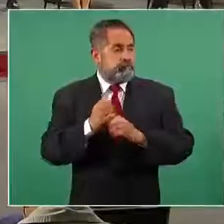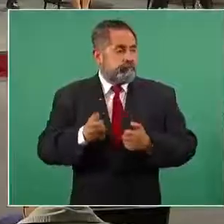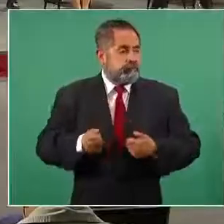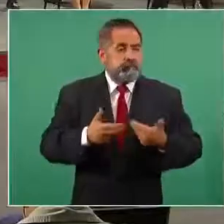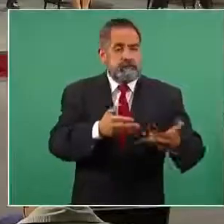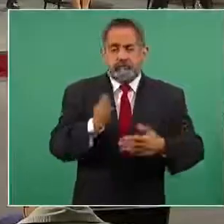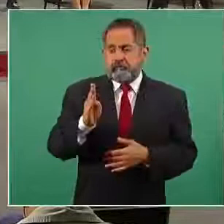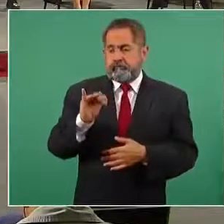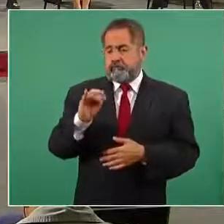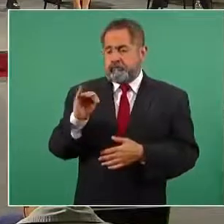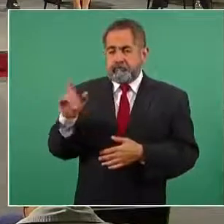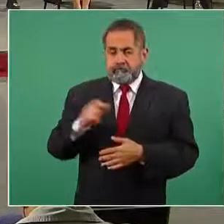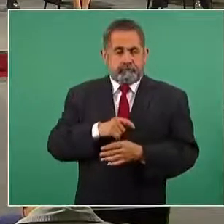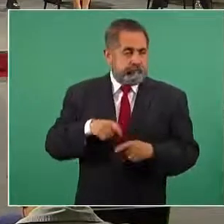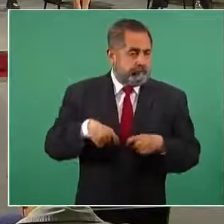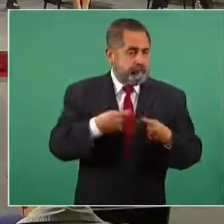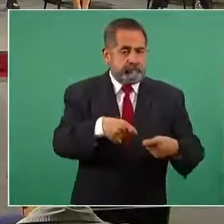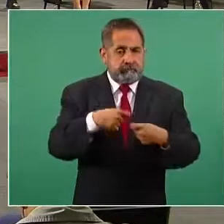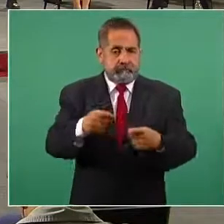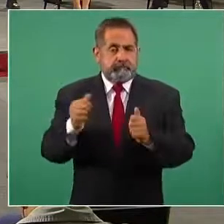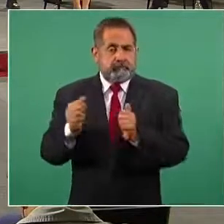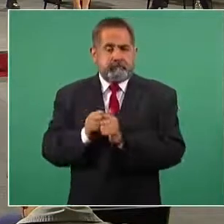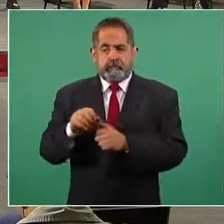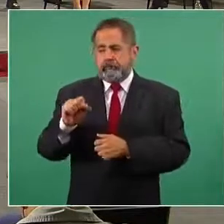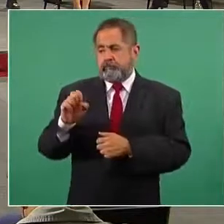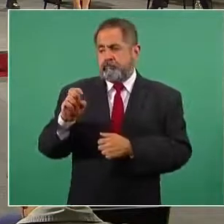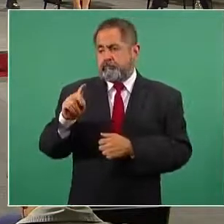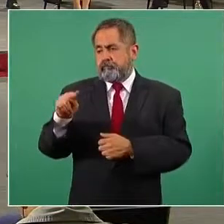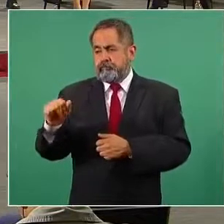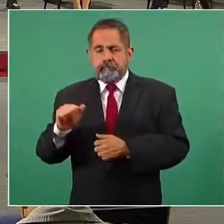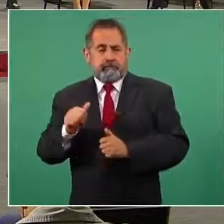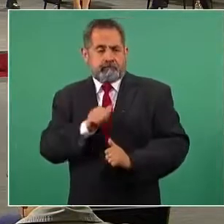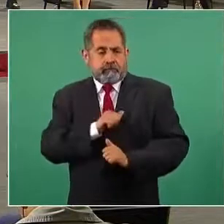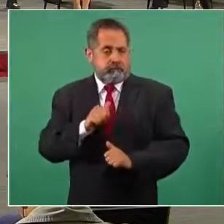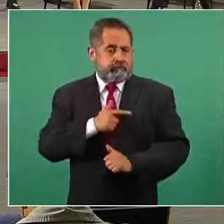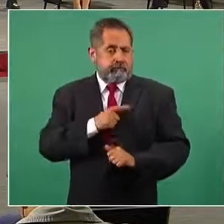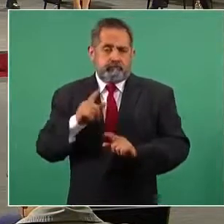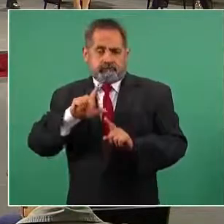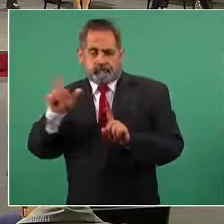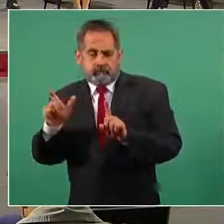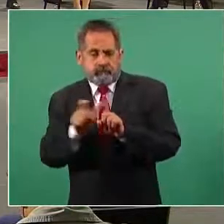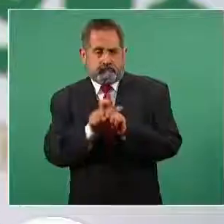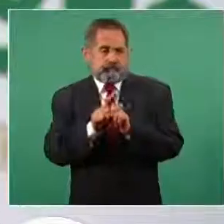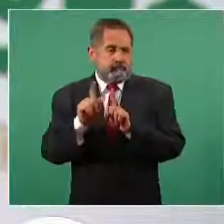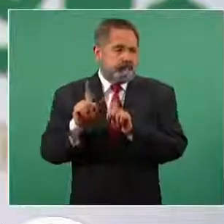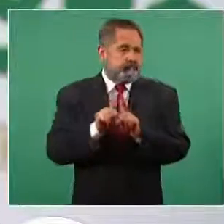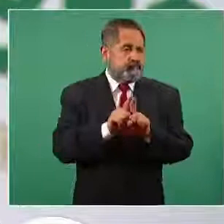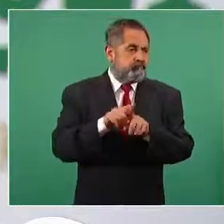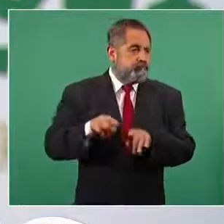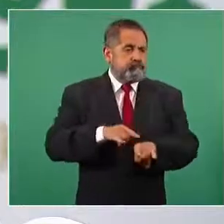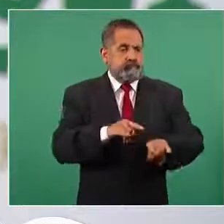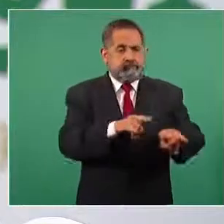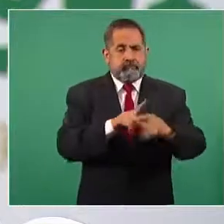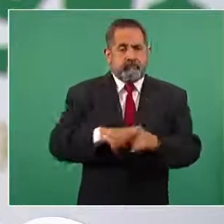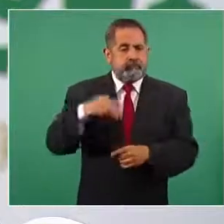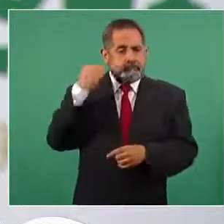por Birmex y dando seguridad Sedena, Semar y Guardia Nacional. La ruta 1, Michoacán, Jalisco, Colima.